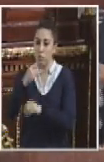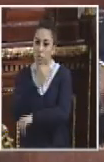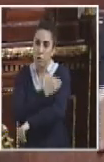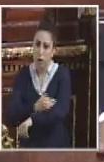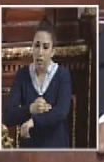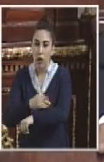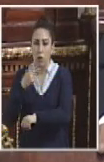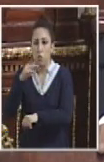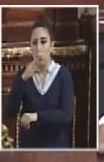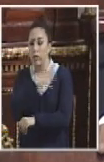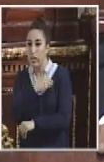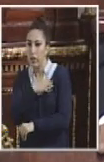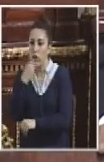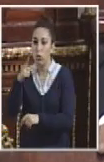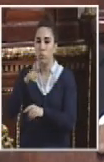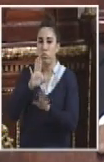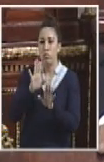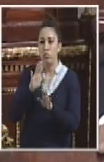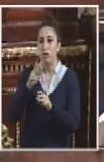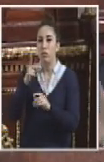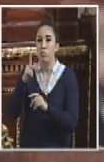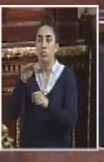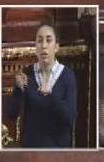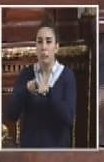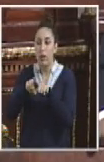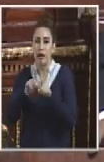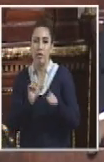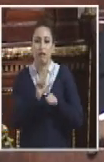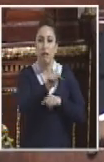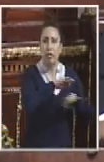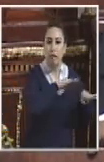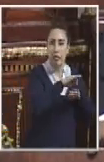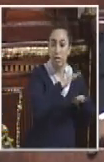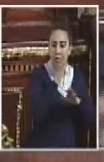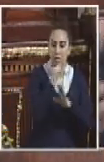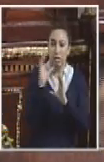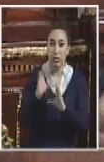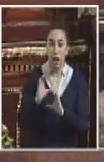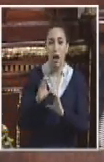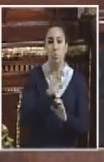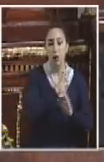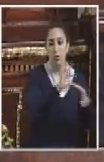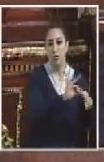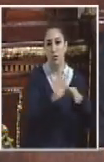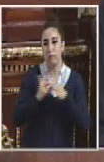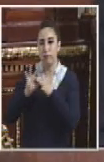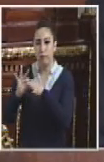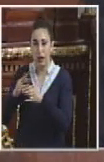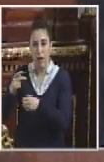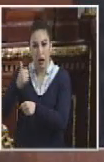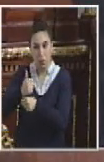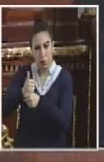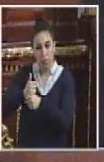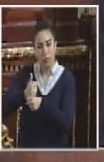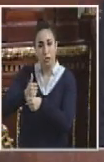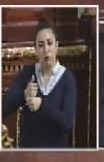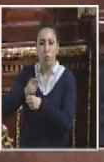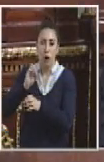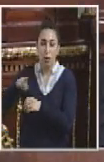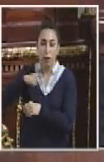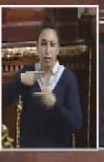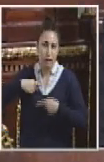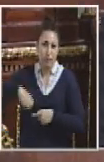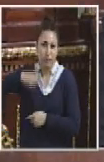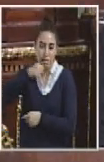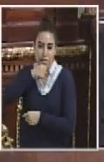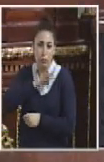salen de casa y no pueden atenderlos, estarán funcionando estos centros para recibir a los adultos mayores. En el